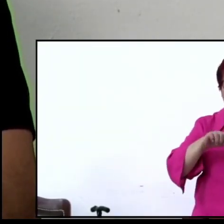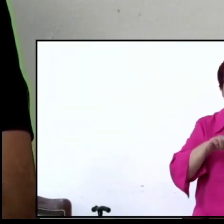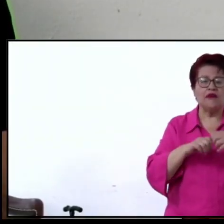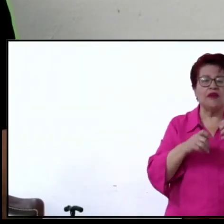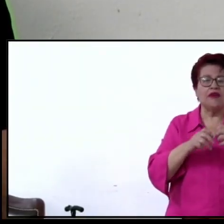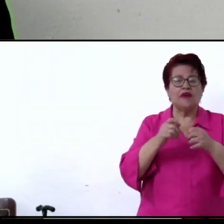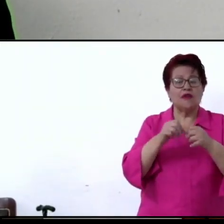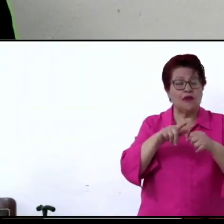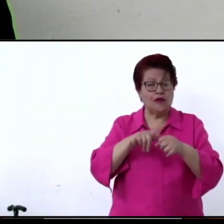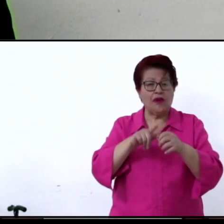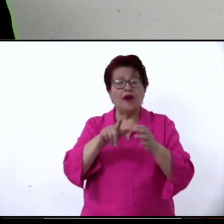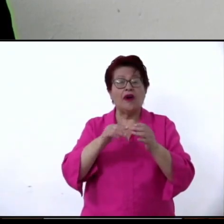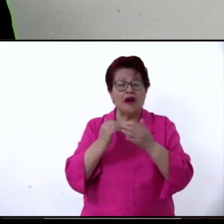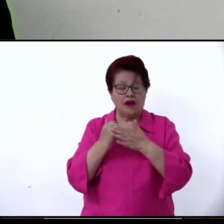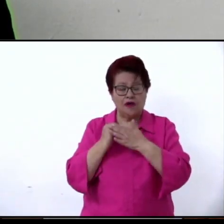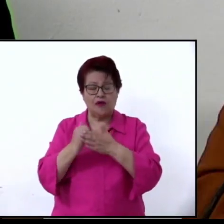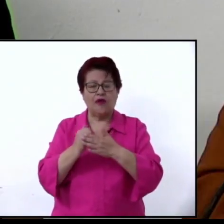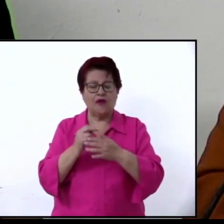sociales ha contribuido